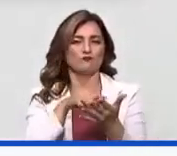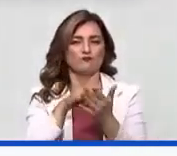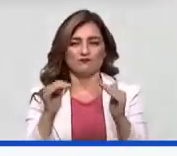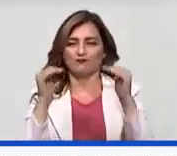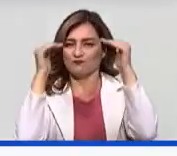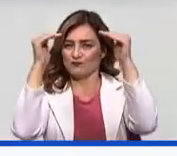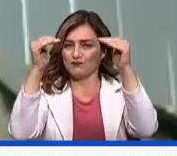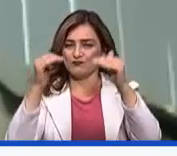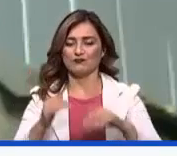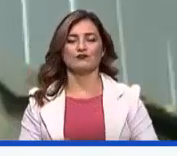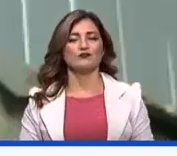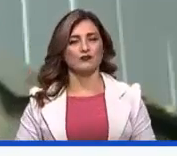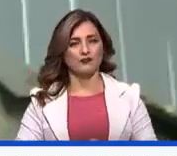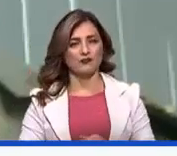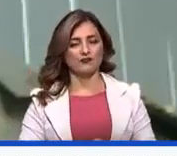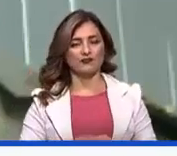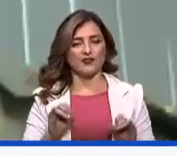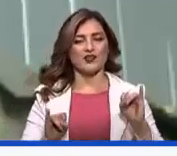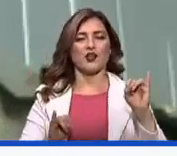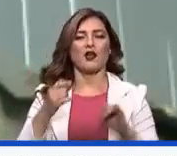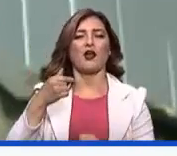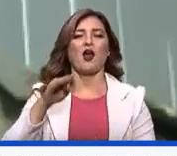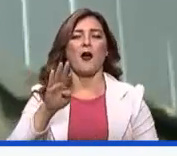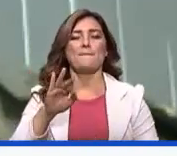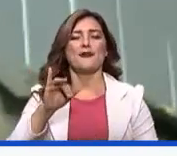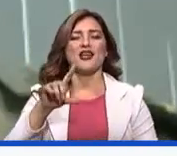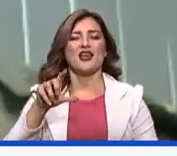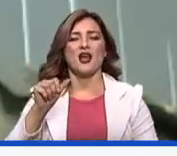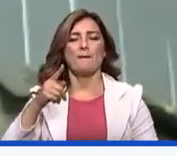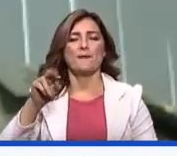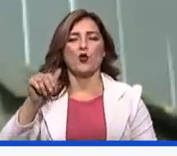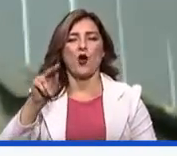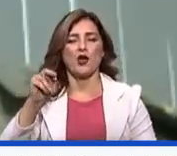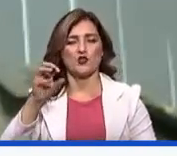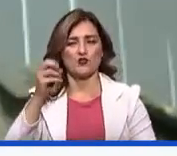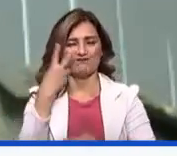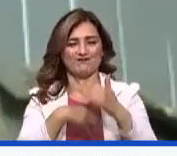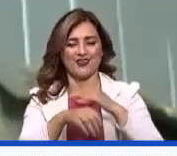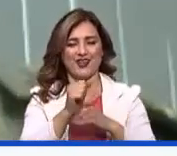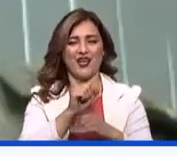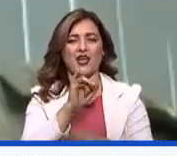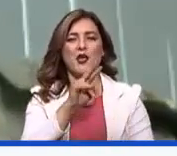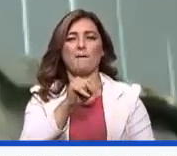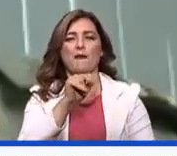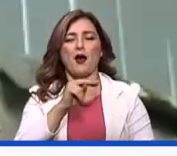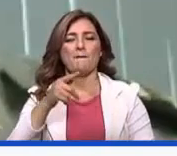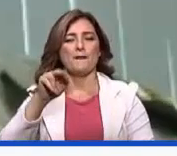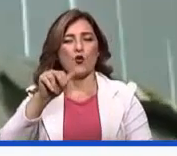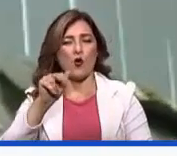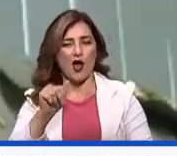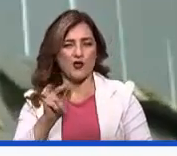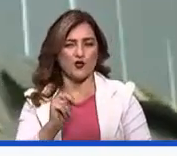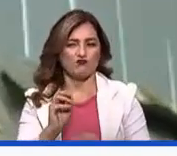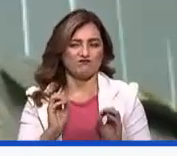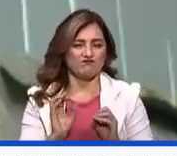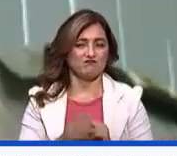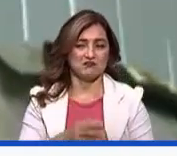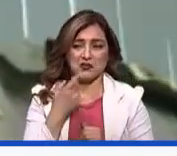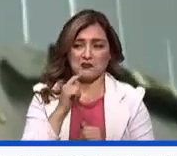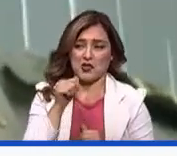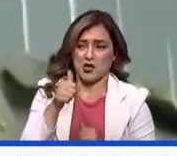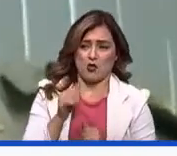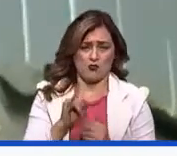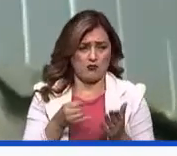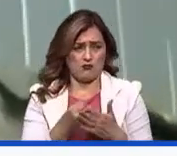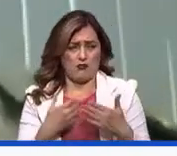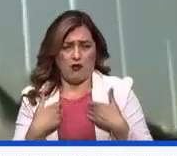maestría. A la señorita Gabriela Proaño Larco, hija de David Iván Proaño Larco. Claro, mañana nos justificarán, dirán